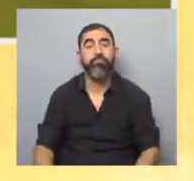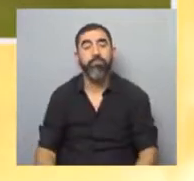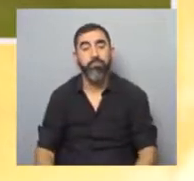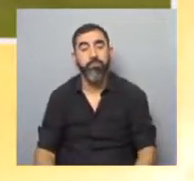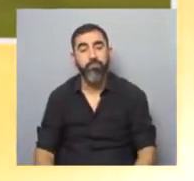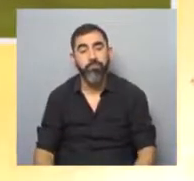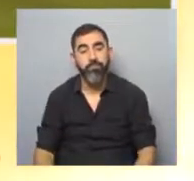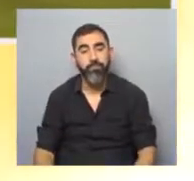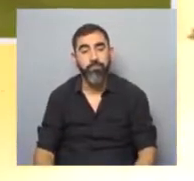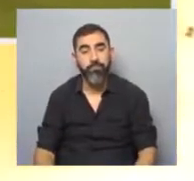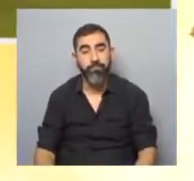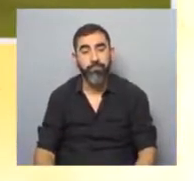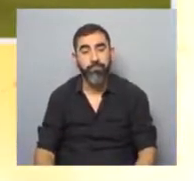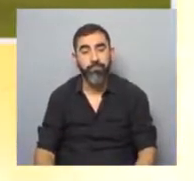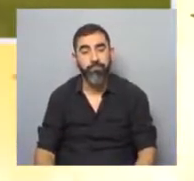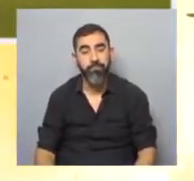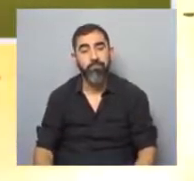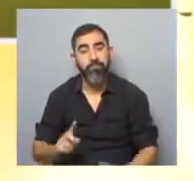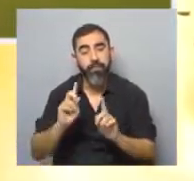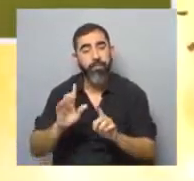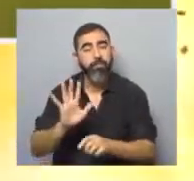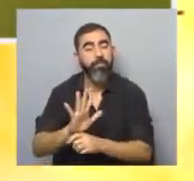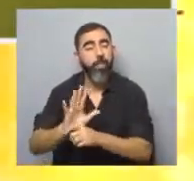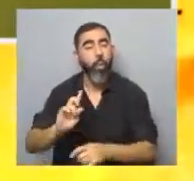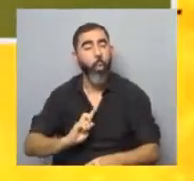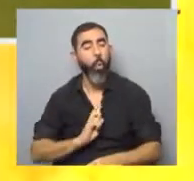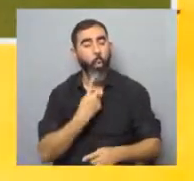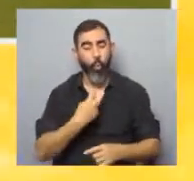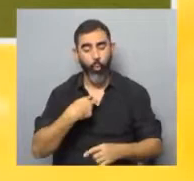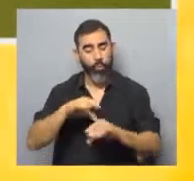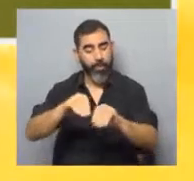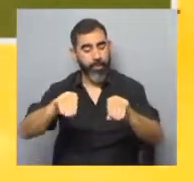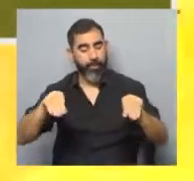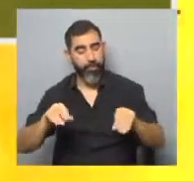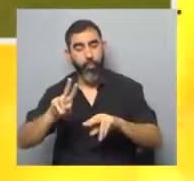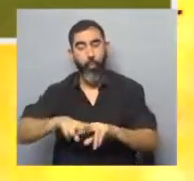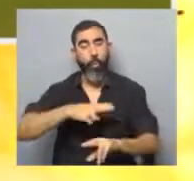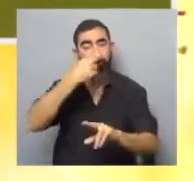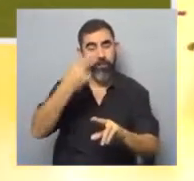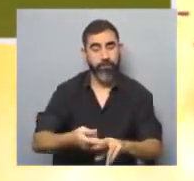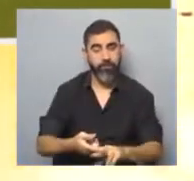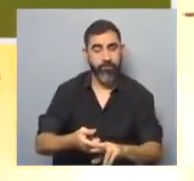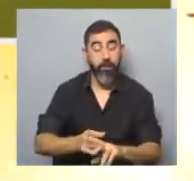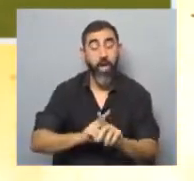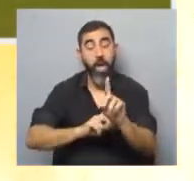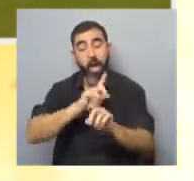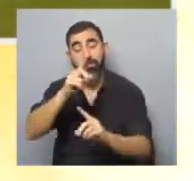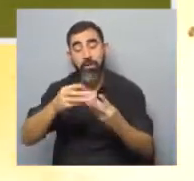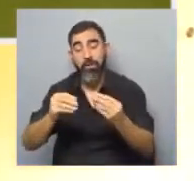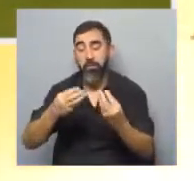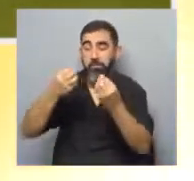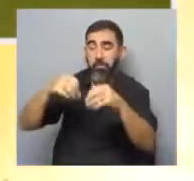Es ponerse orgulloso de su territorio nuevamente, algo que muchos territorios han